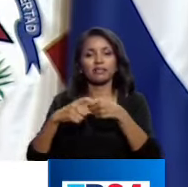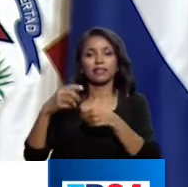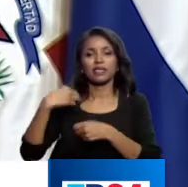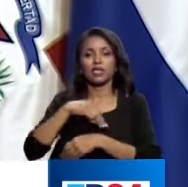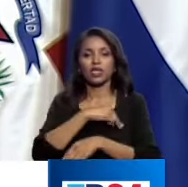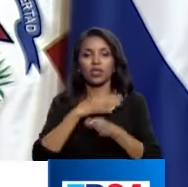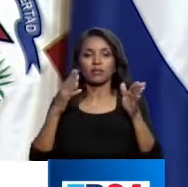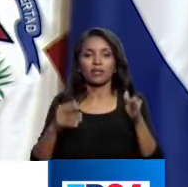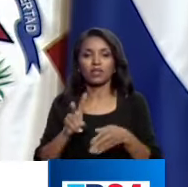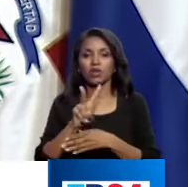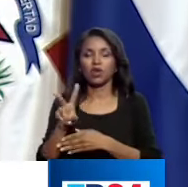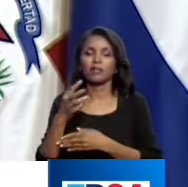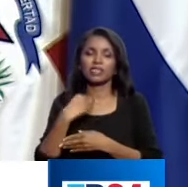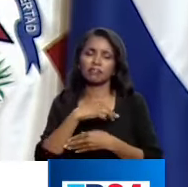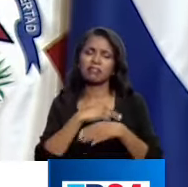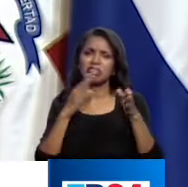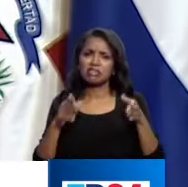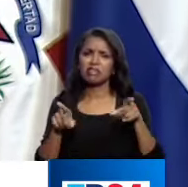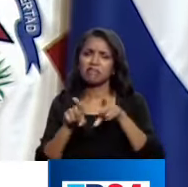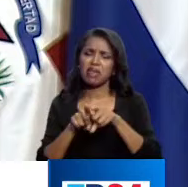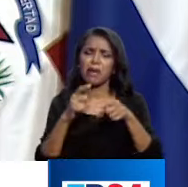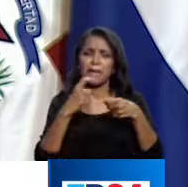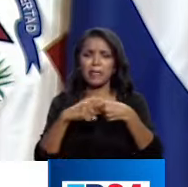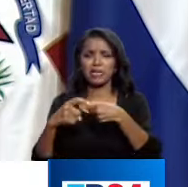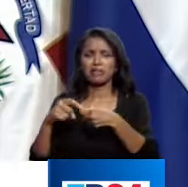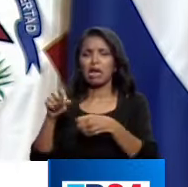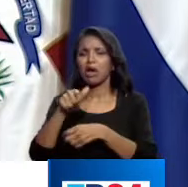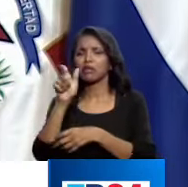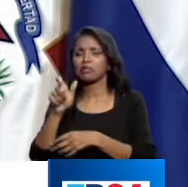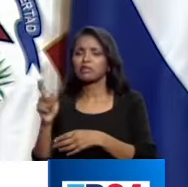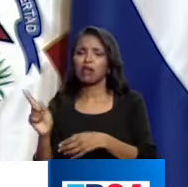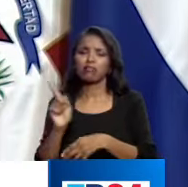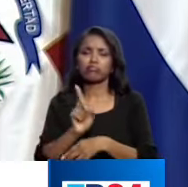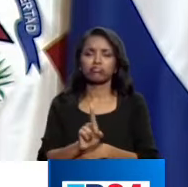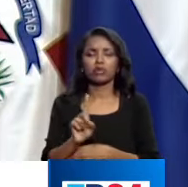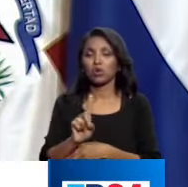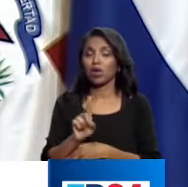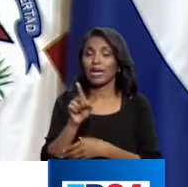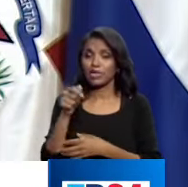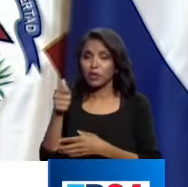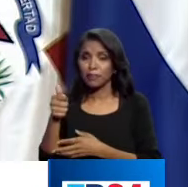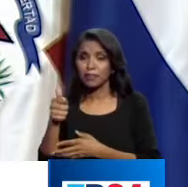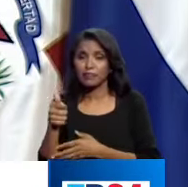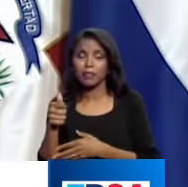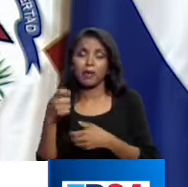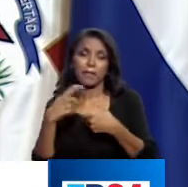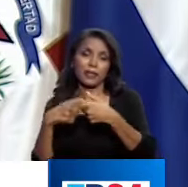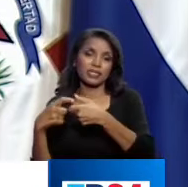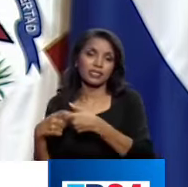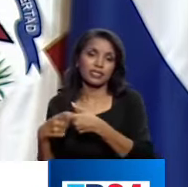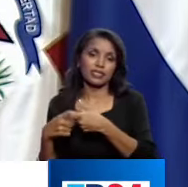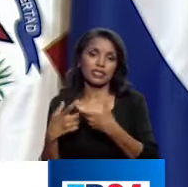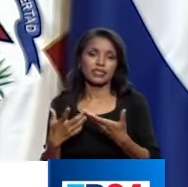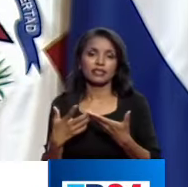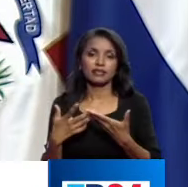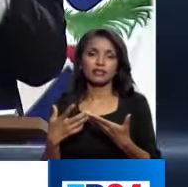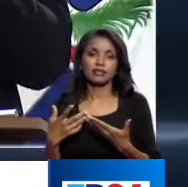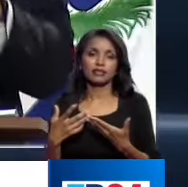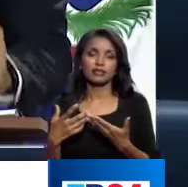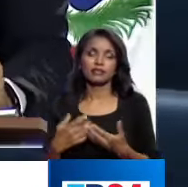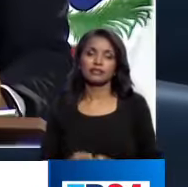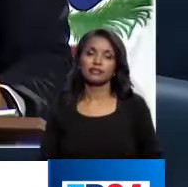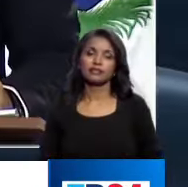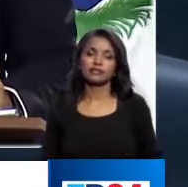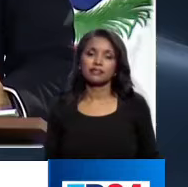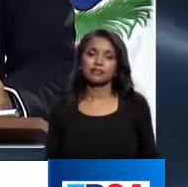ministros o viceministros directamente, que no manden a alguien que no tiene la capacidad de decidir y que el ministro se siente en el gabinete